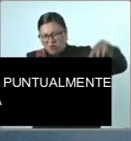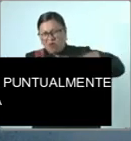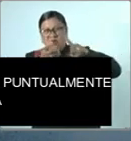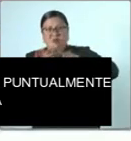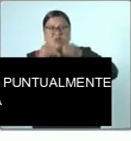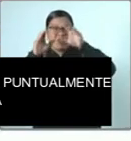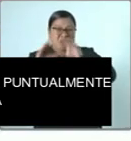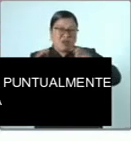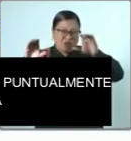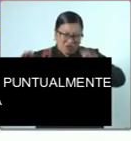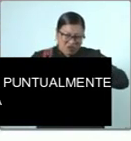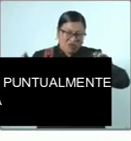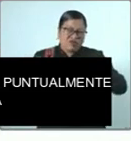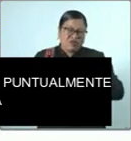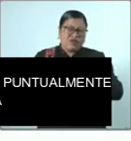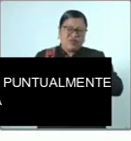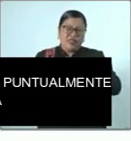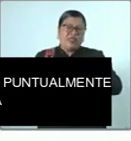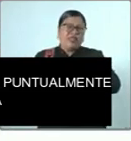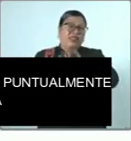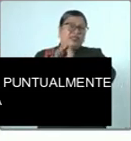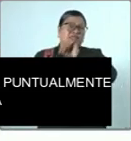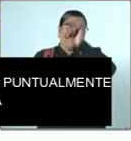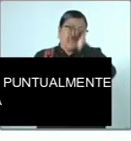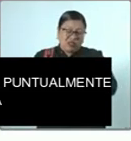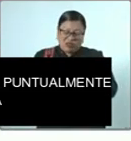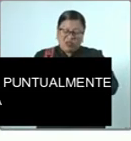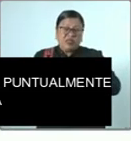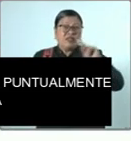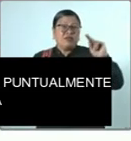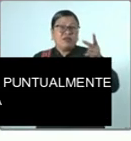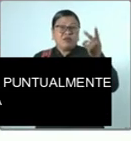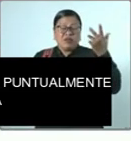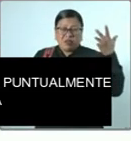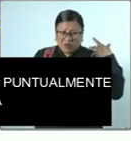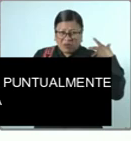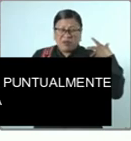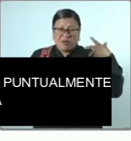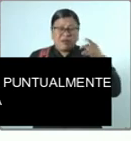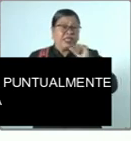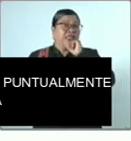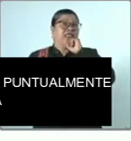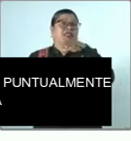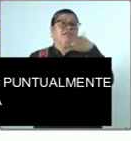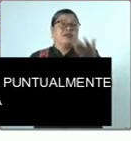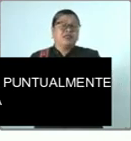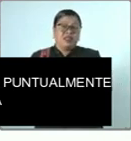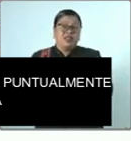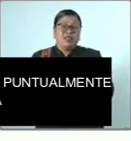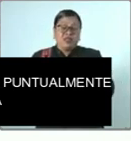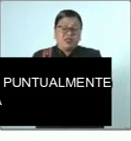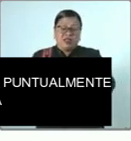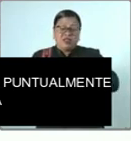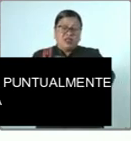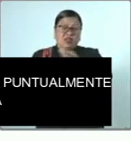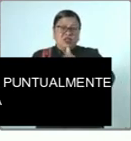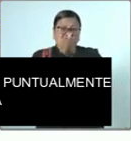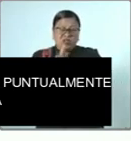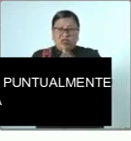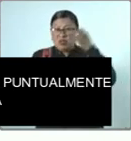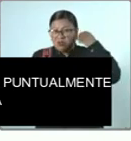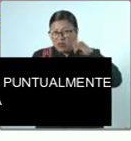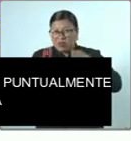costa, parte de la Sierra Sur, la cuenca del Papaloapan y también la zona de los valles centrales. Son